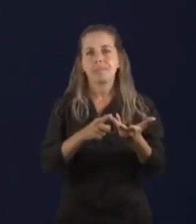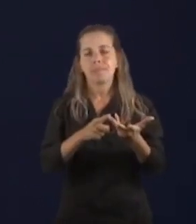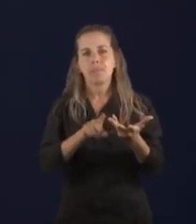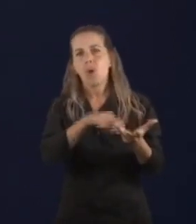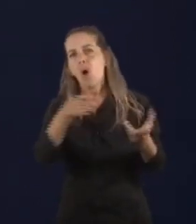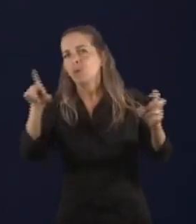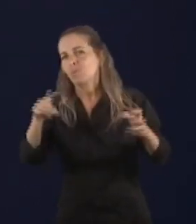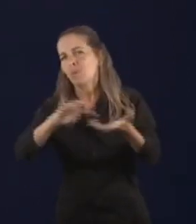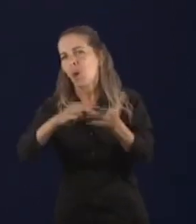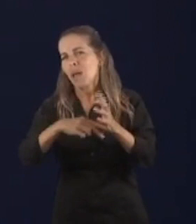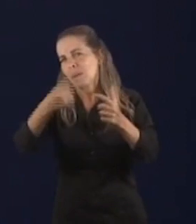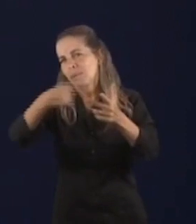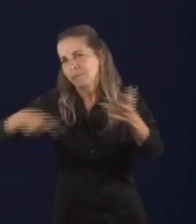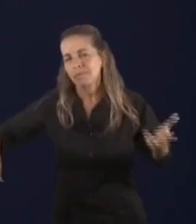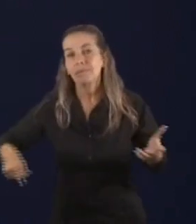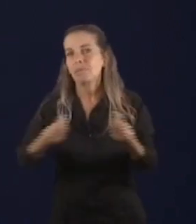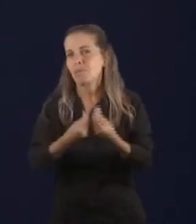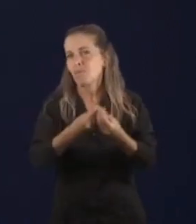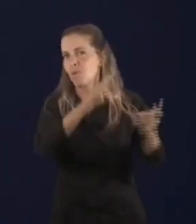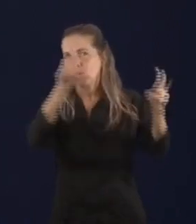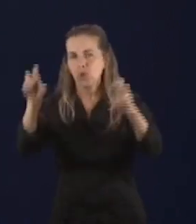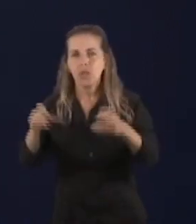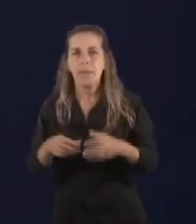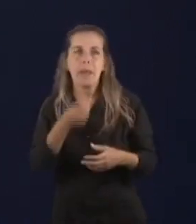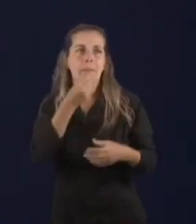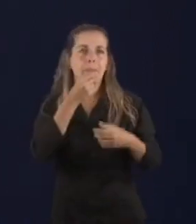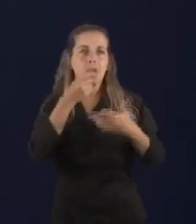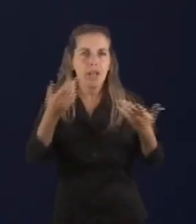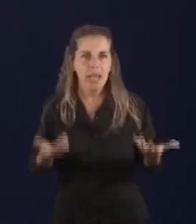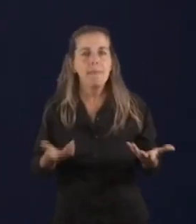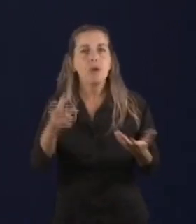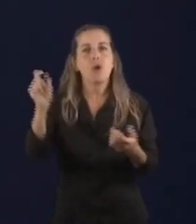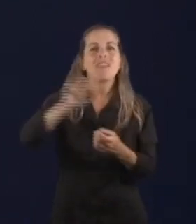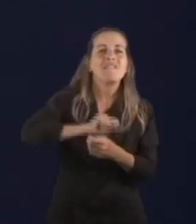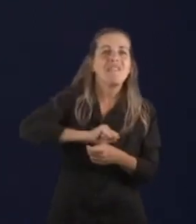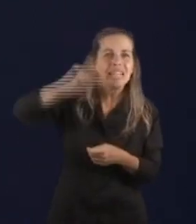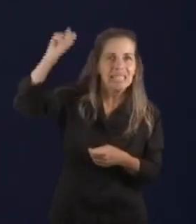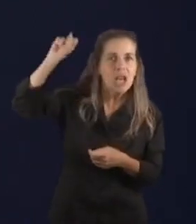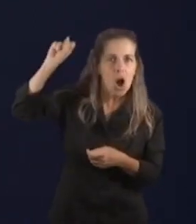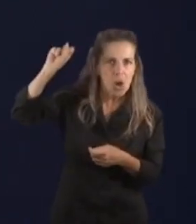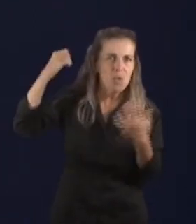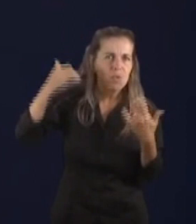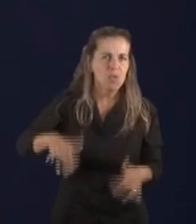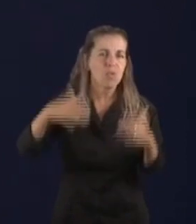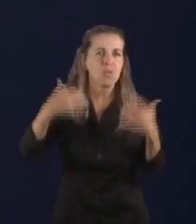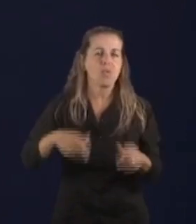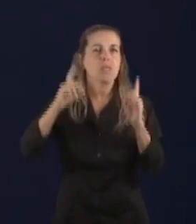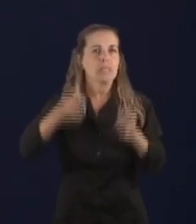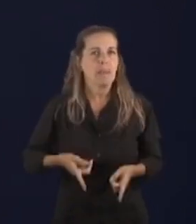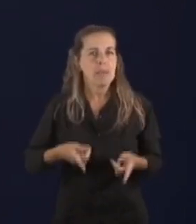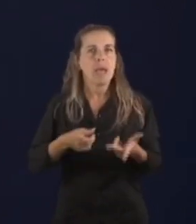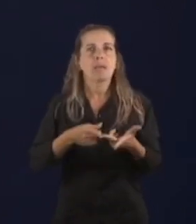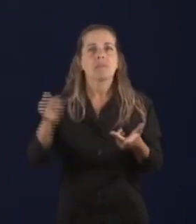de lo que quieras digo tenés problemas en por ejemplo en cuestiones inflacionarias también eh